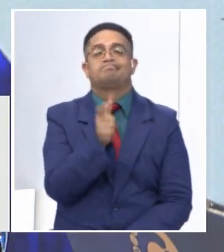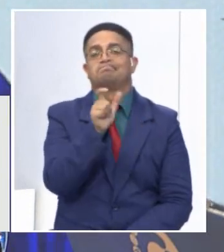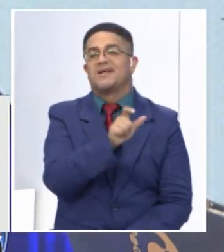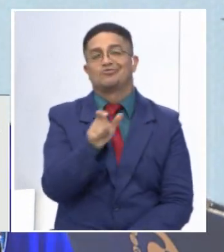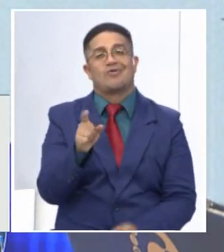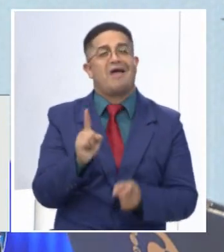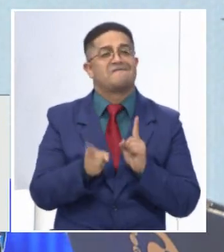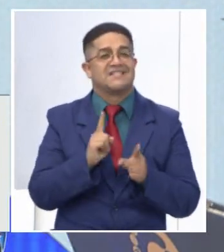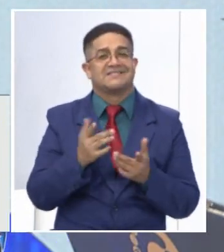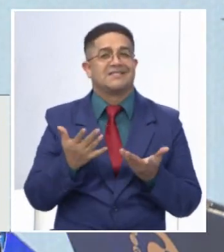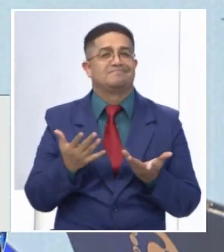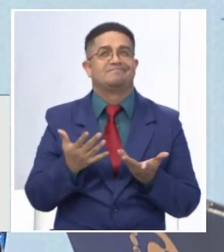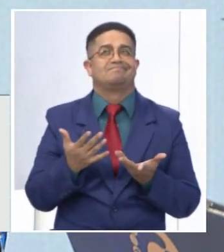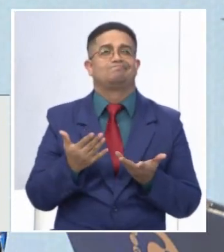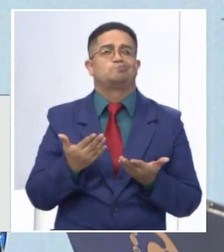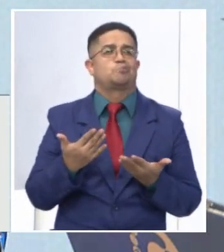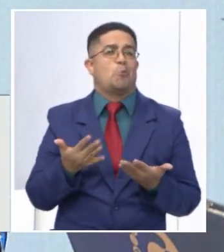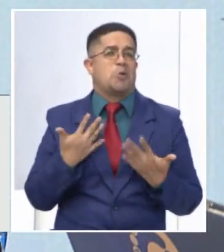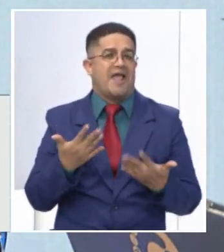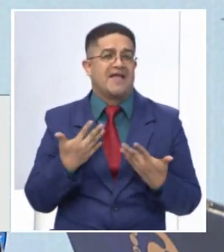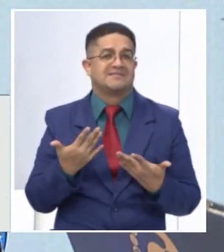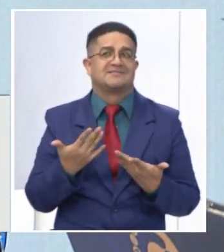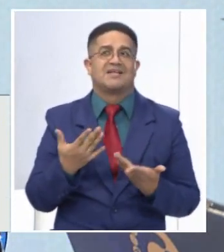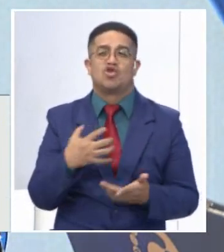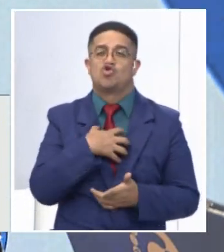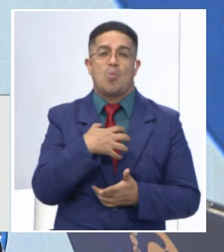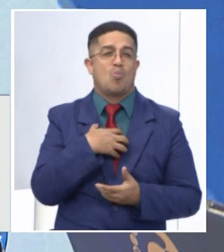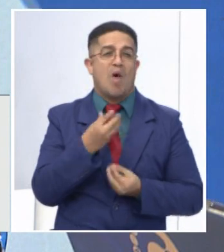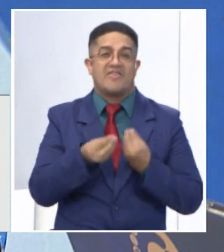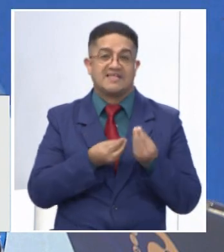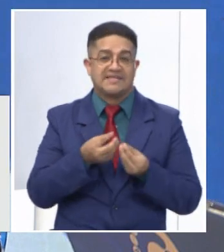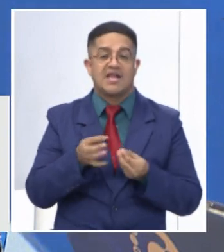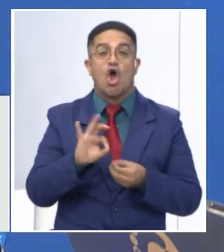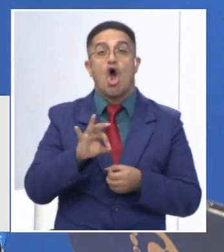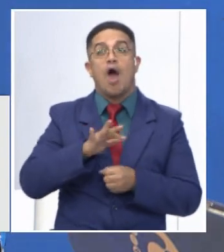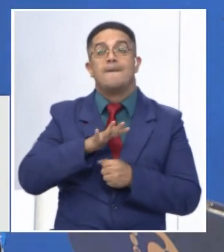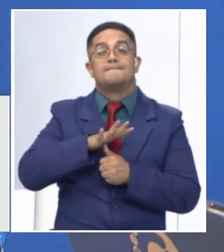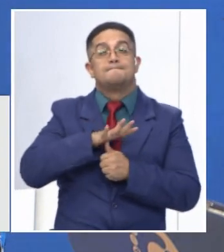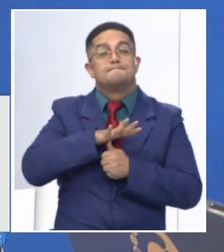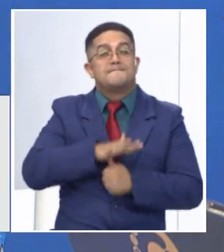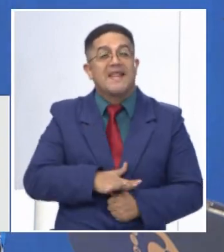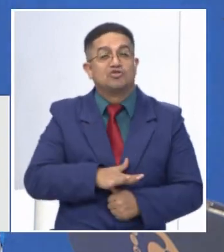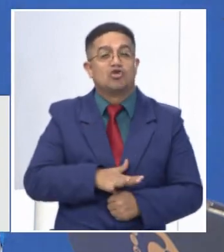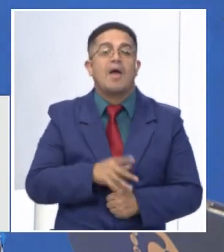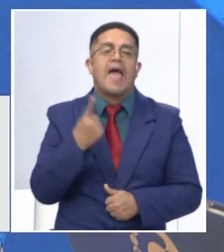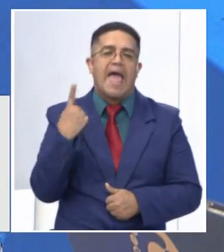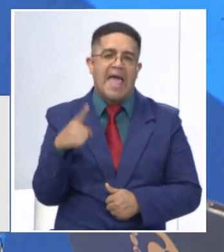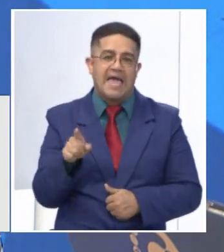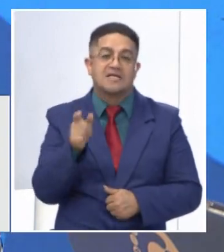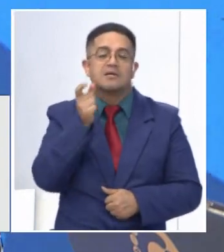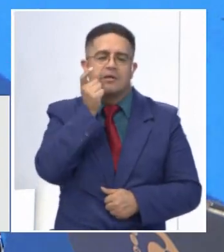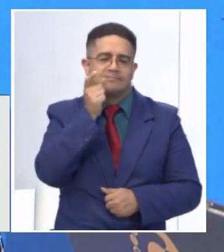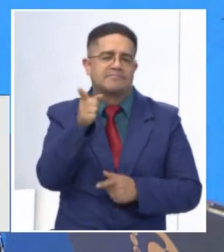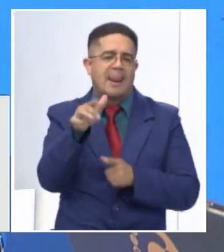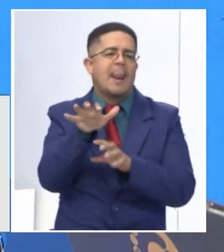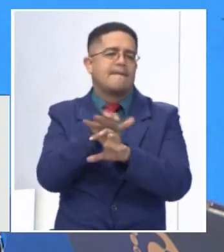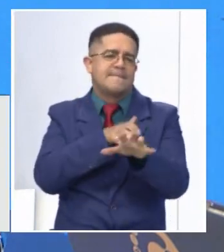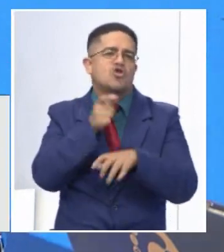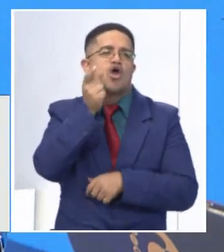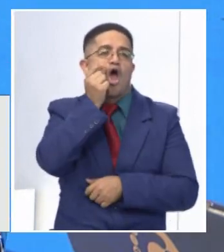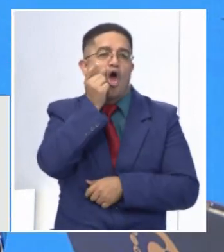muchas veces puede ser un dolor urente, muchas veces puede ser un dolor tipo opresivo. Hay pacientes, sobre todo los pacientes masculinos, que pueden